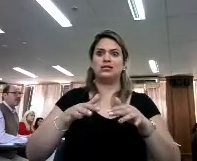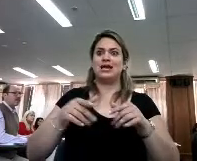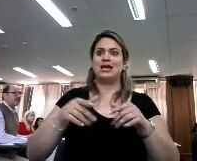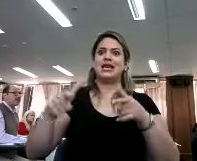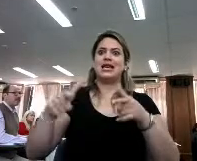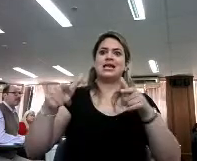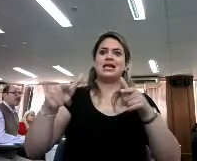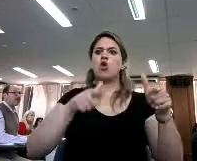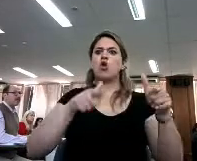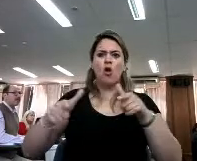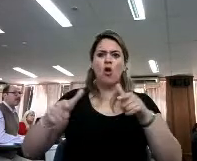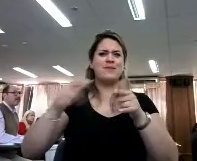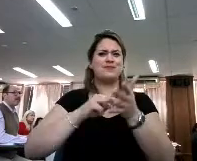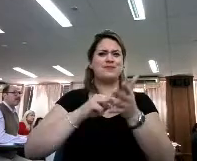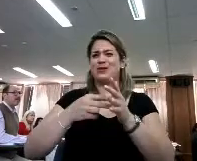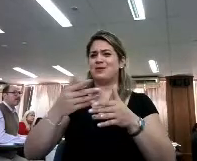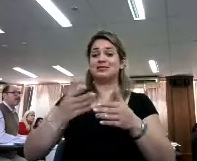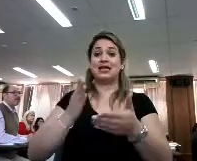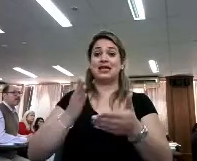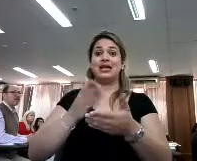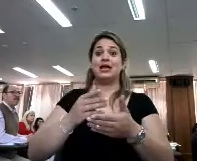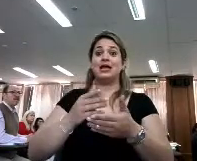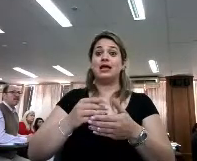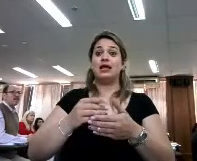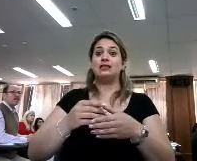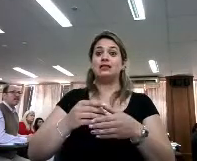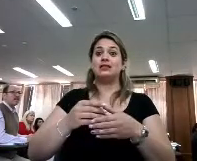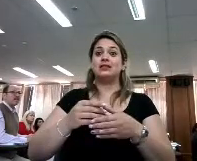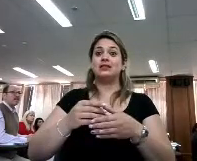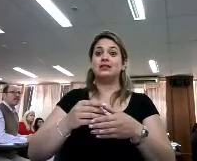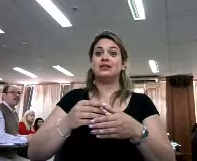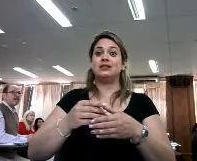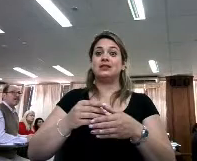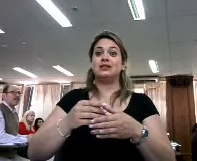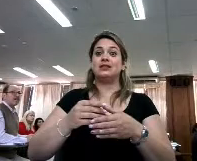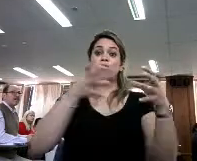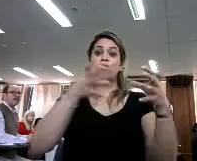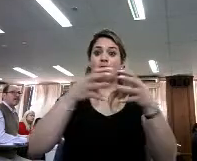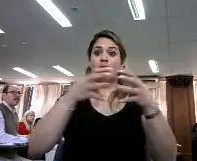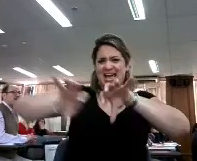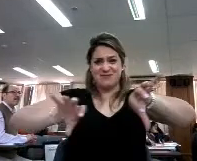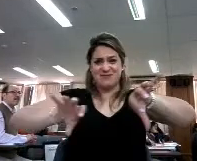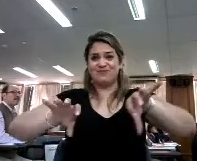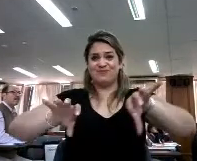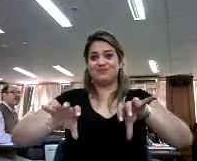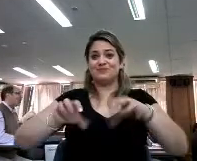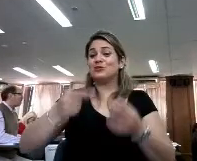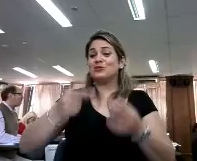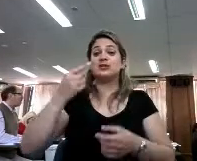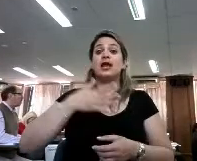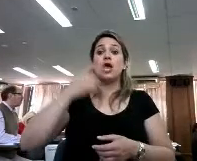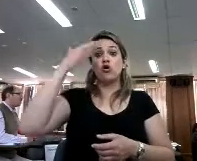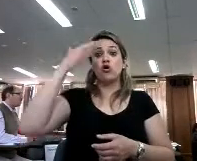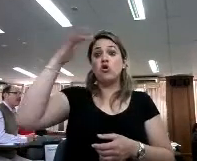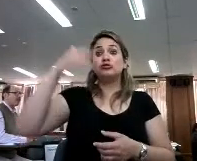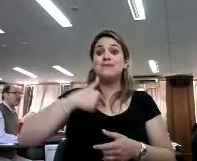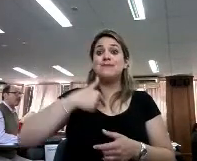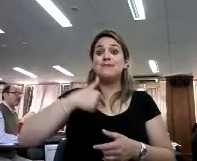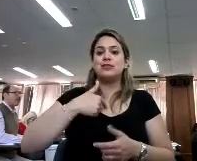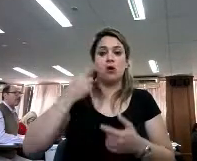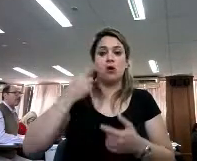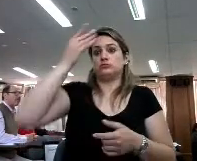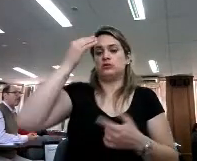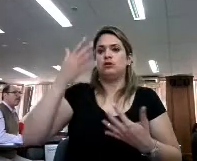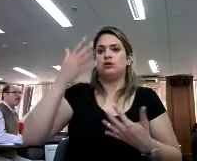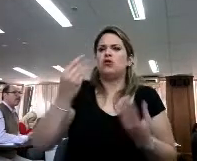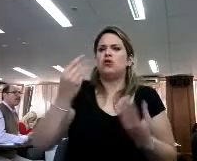Colombia, generó más divisiones en los bandos, ¿no? Y entonces los del conocimiento abierto decían, ¿cómo es posible que